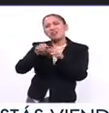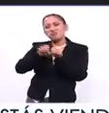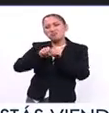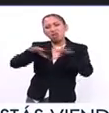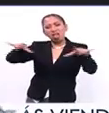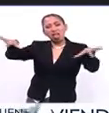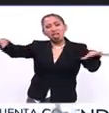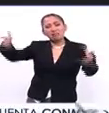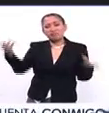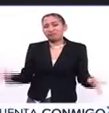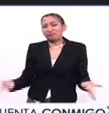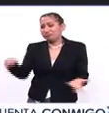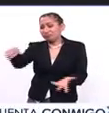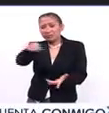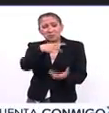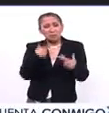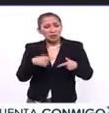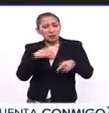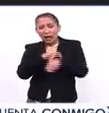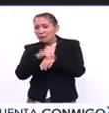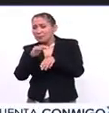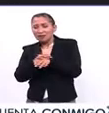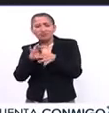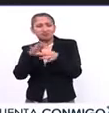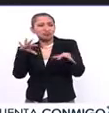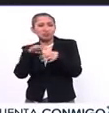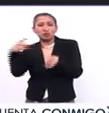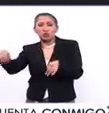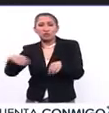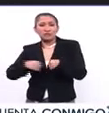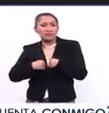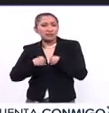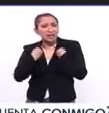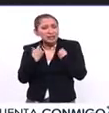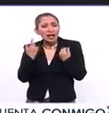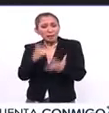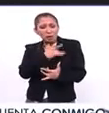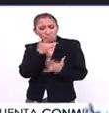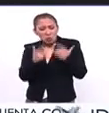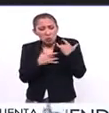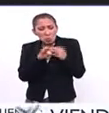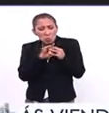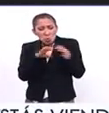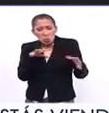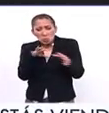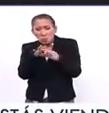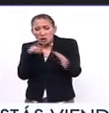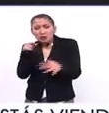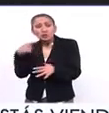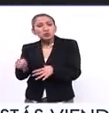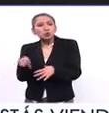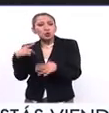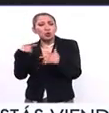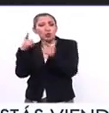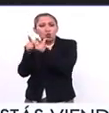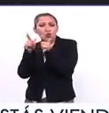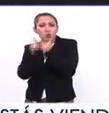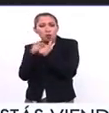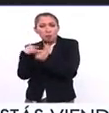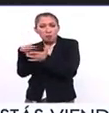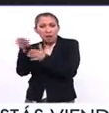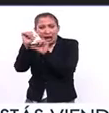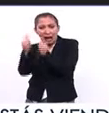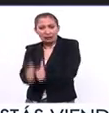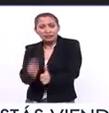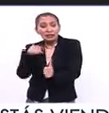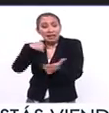dispersión de todos ellos sí fue pues una ruptura profunda en su vida, en sus emociones y en el propio surrealismo. Entonces las cartas son